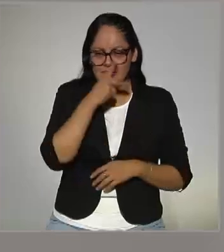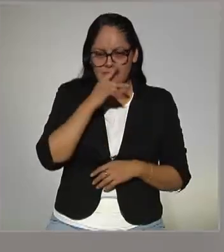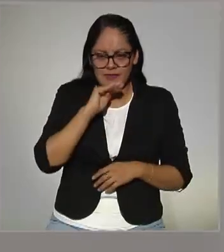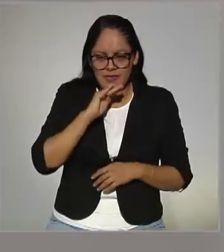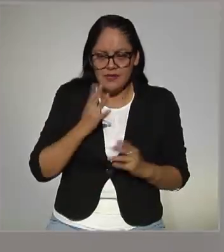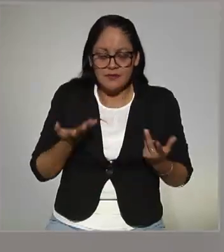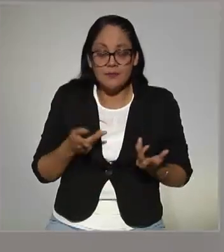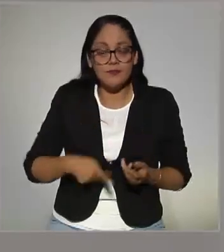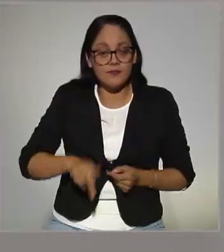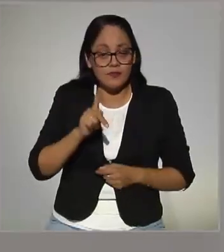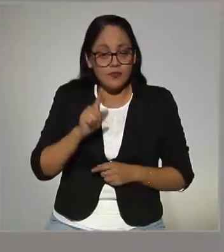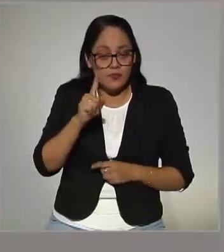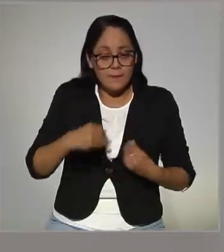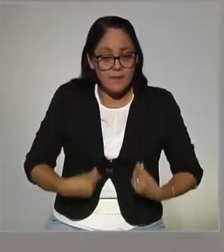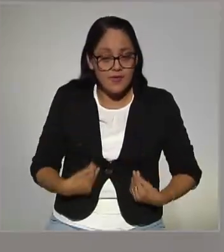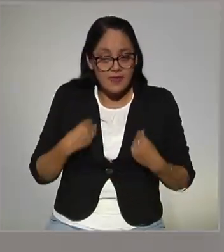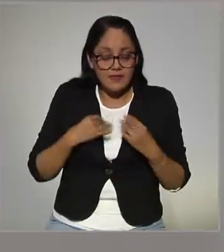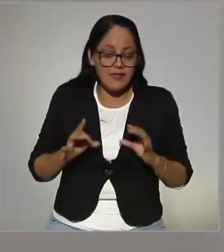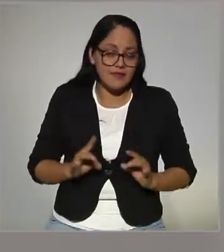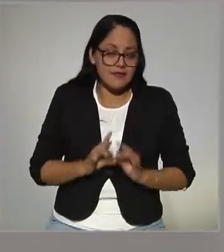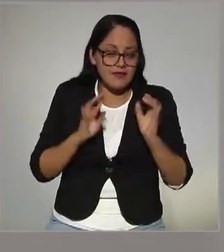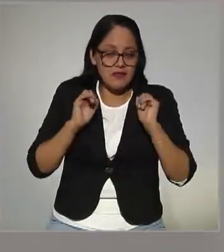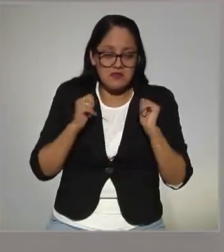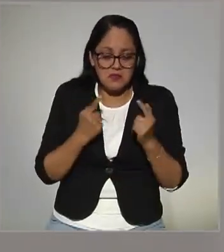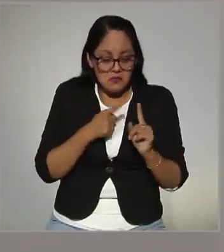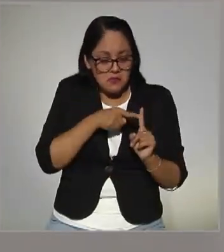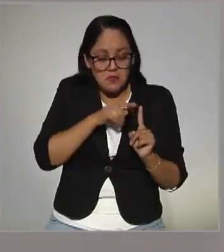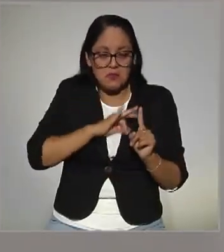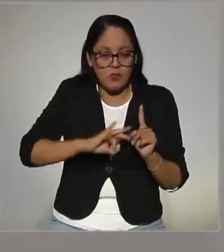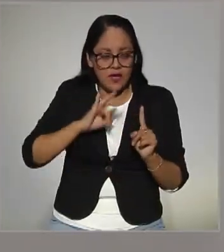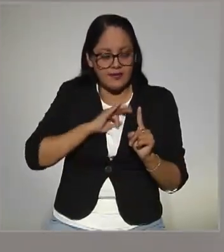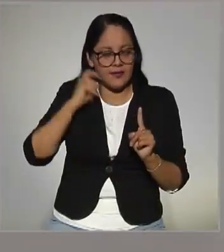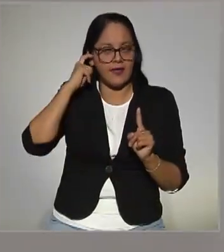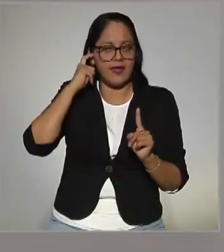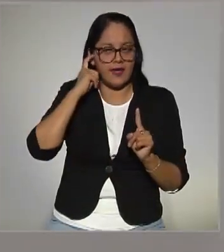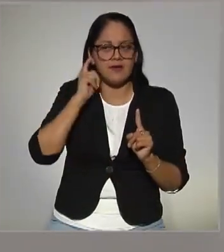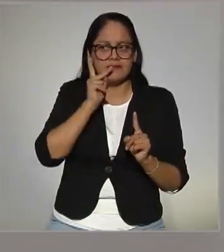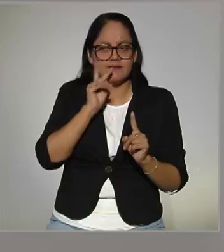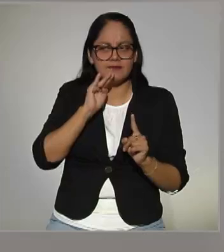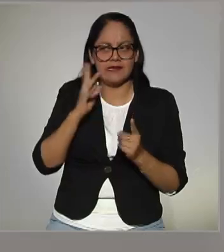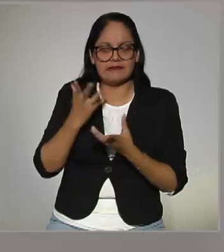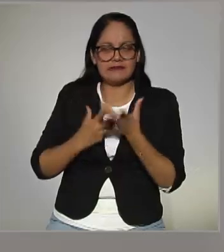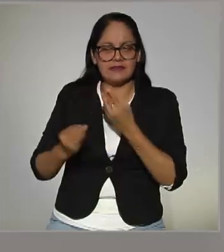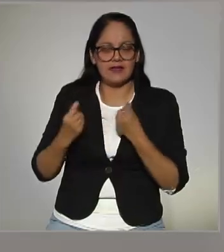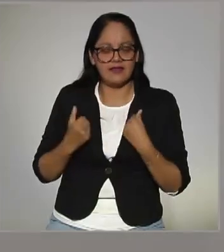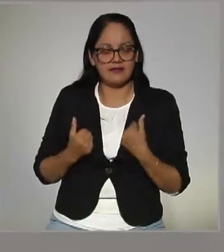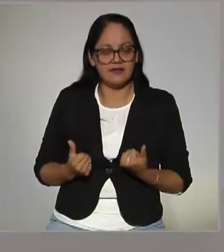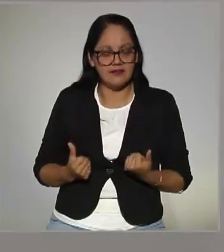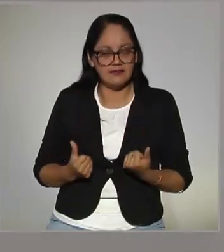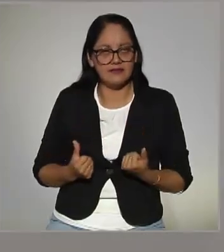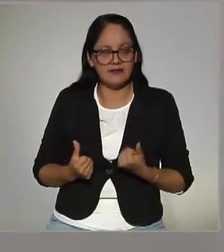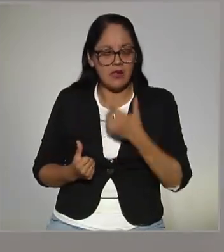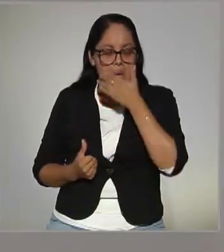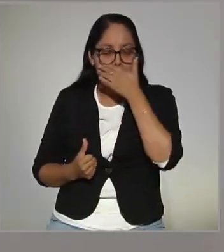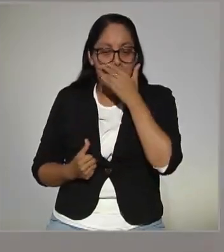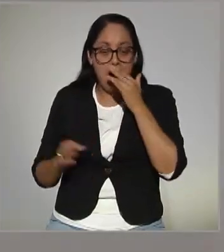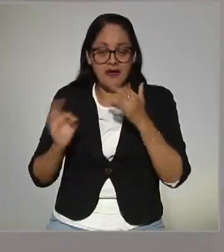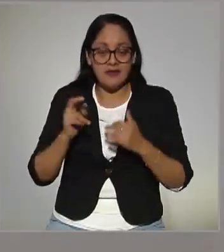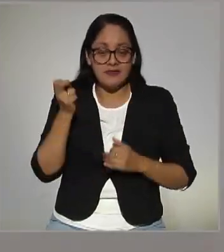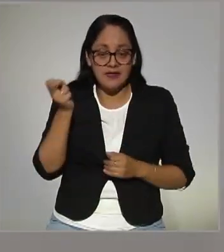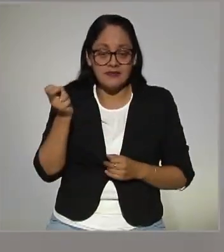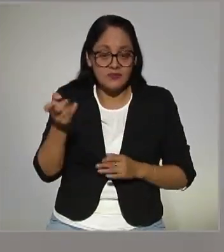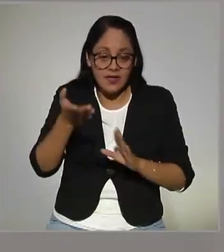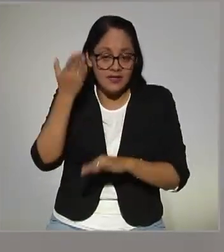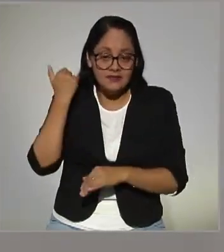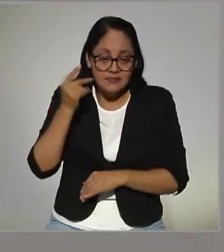Pero en algún punto de la vida va a haber a lo mejor un momento en donde uno puede tramitar y empatizar con algo de eso, ¿no? Y decir, bueno, pues quizá eso es lo que ellos en